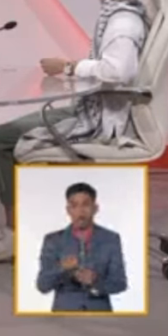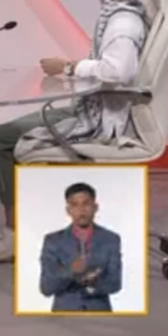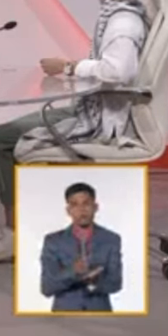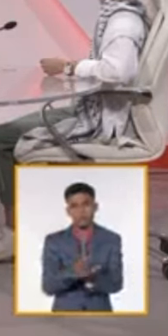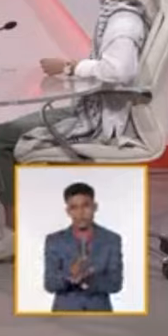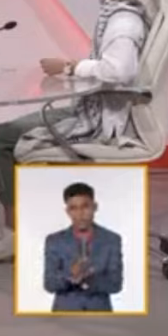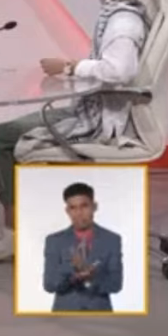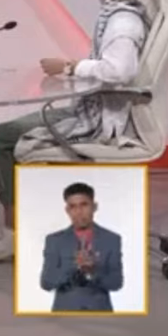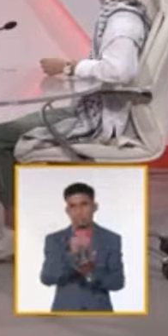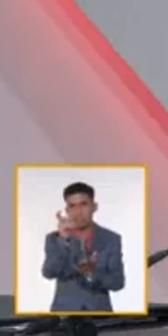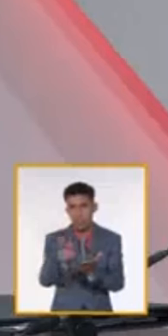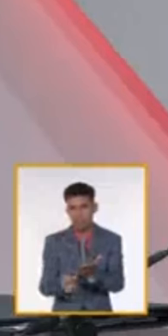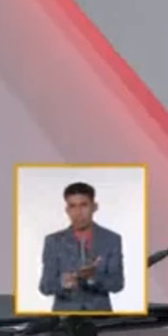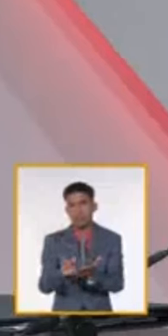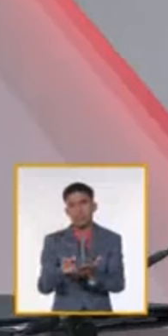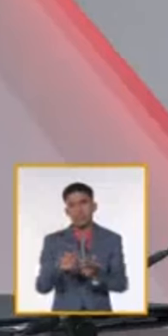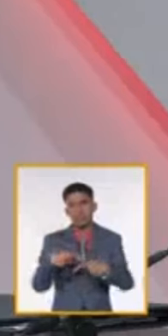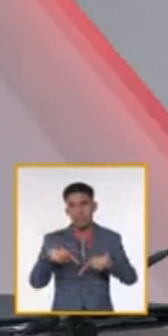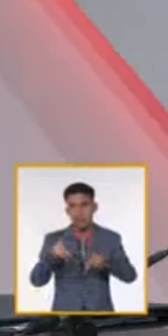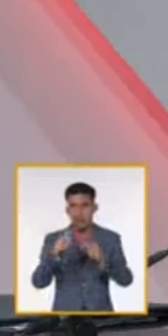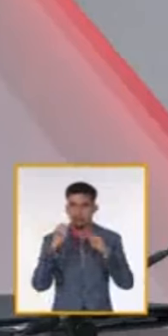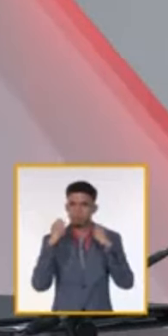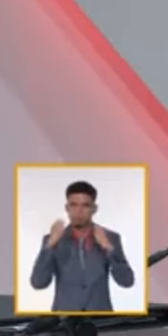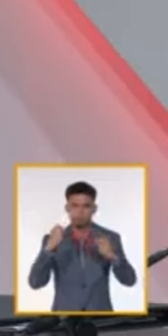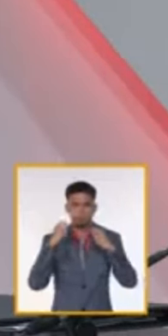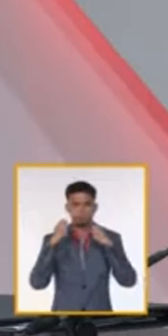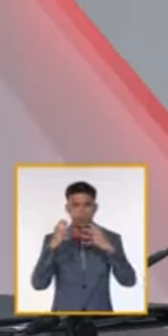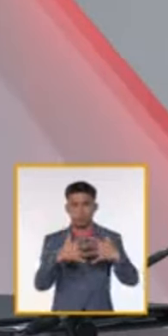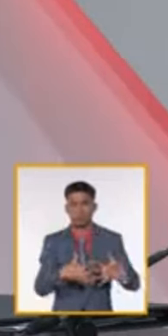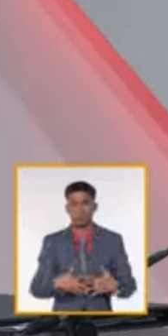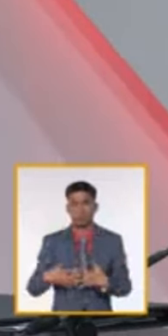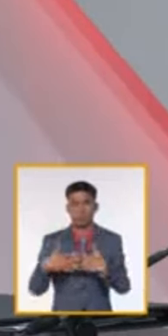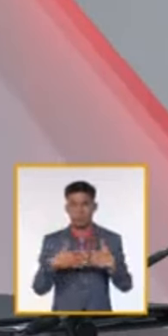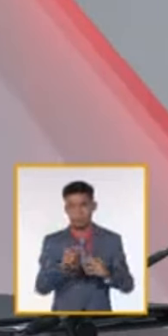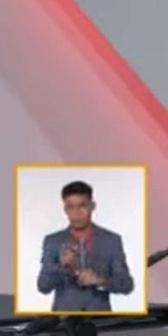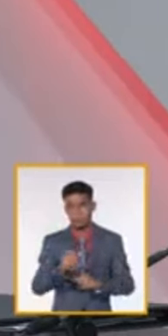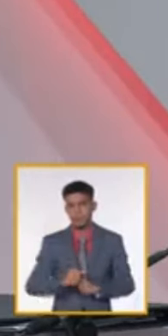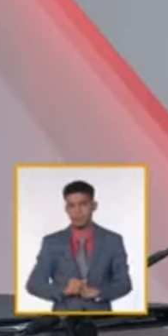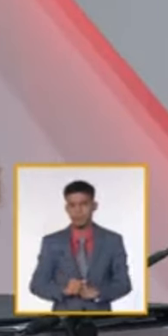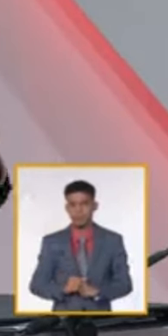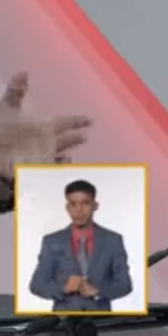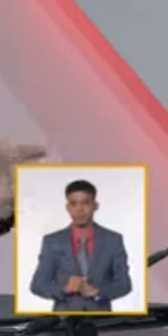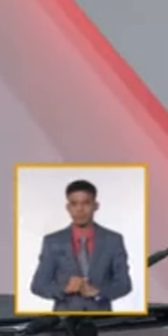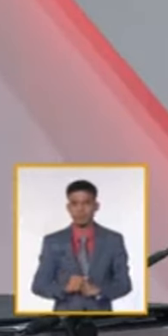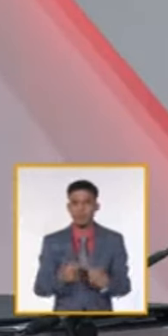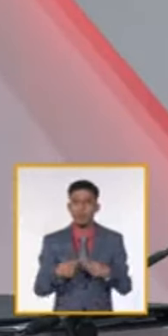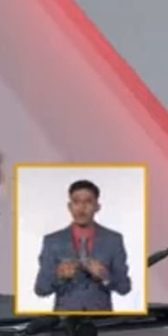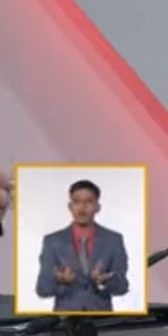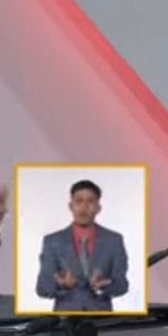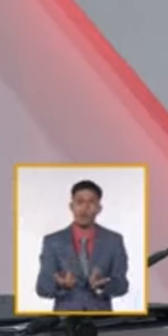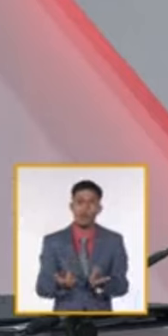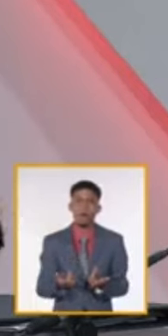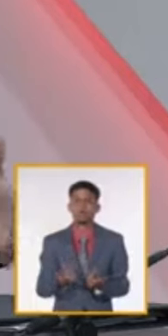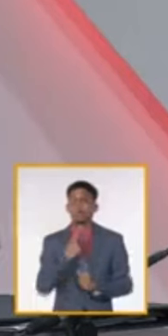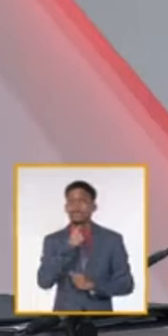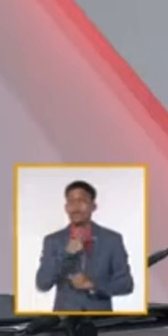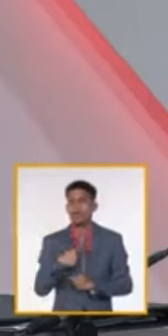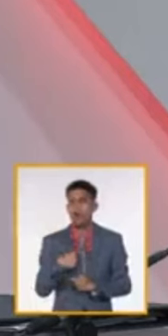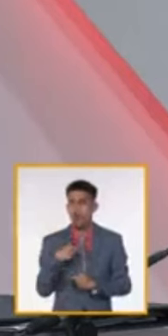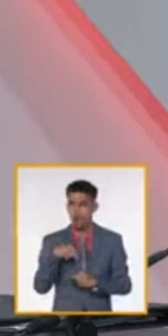esa noticia de las manifestaciones en Estados Unidos, pero ¿qué puede pasar? Por ejemplo, leía